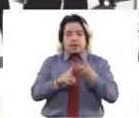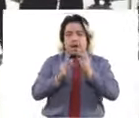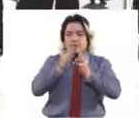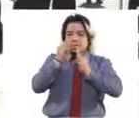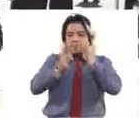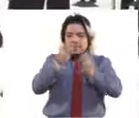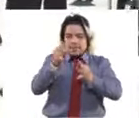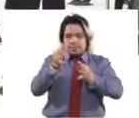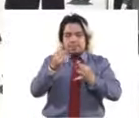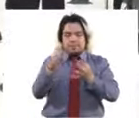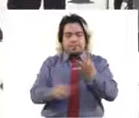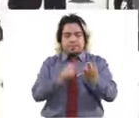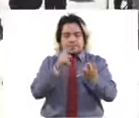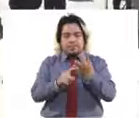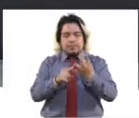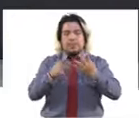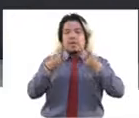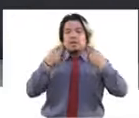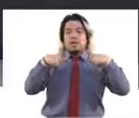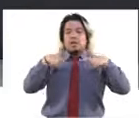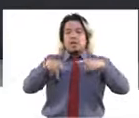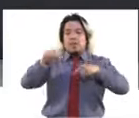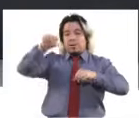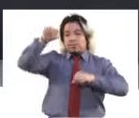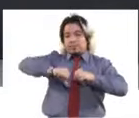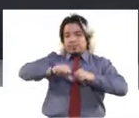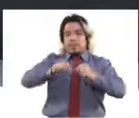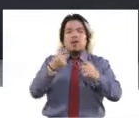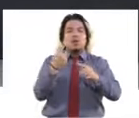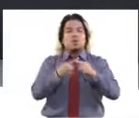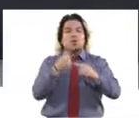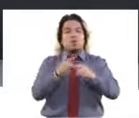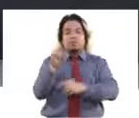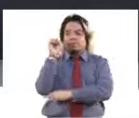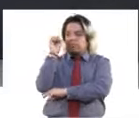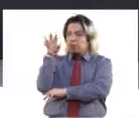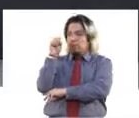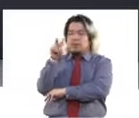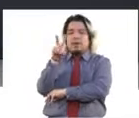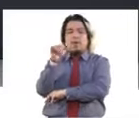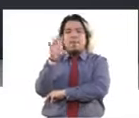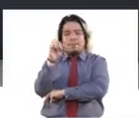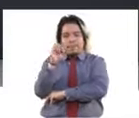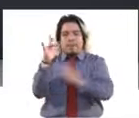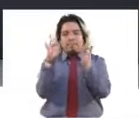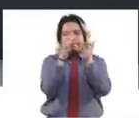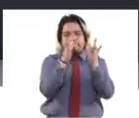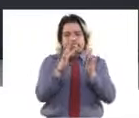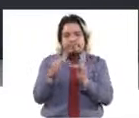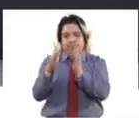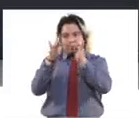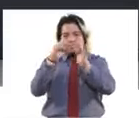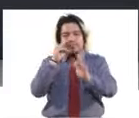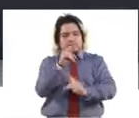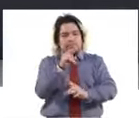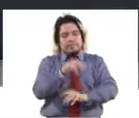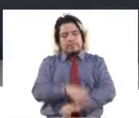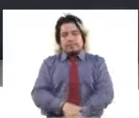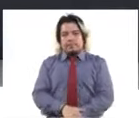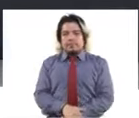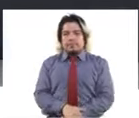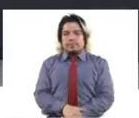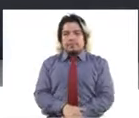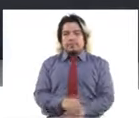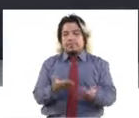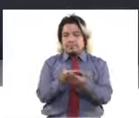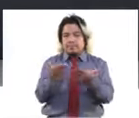de comunicación y a todas las personas que nos siguen en esta transmisión a través de plataformas digitales.